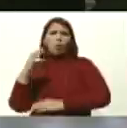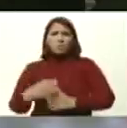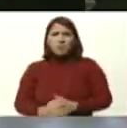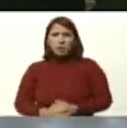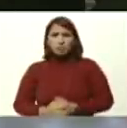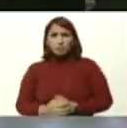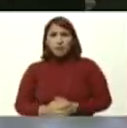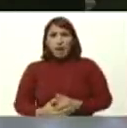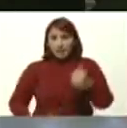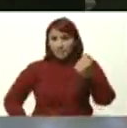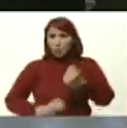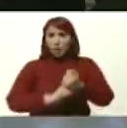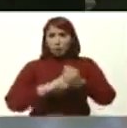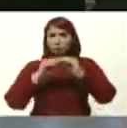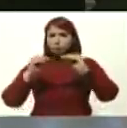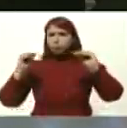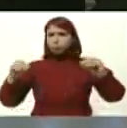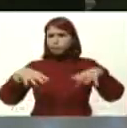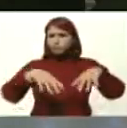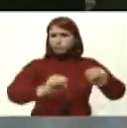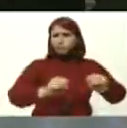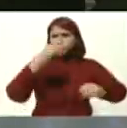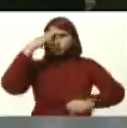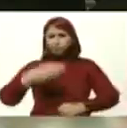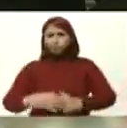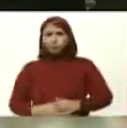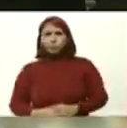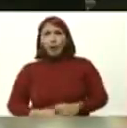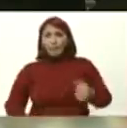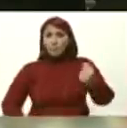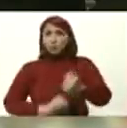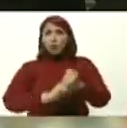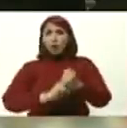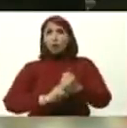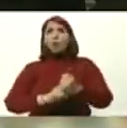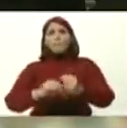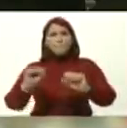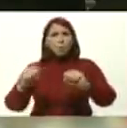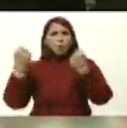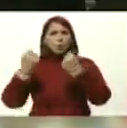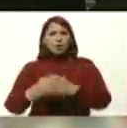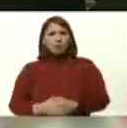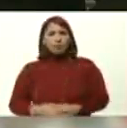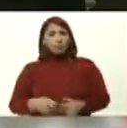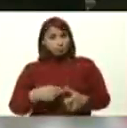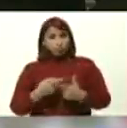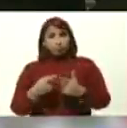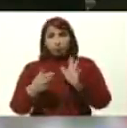Apoyaron el llamado a intervención militar. Apoyaron el bloqueo. Esa es la verdad.